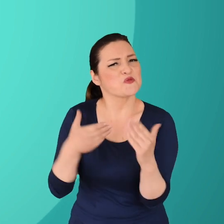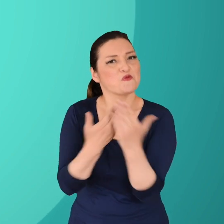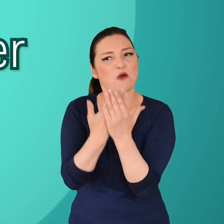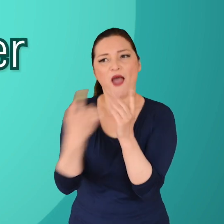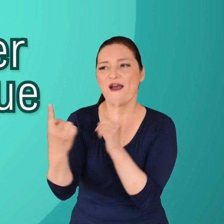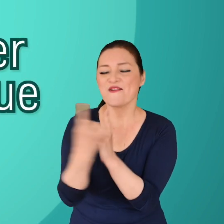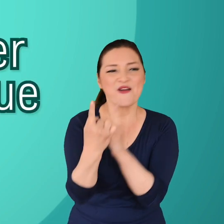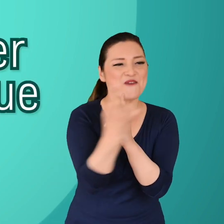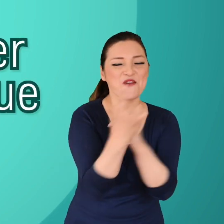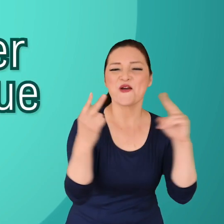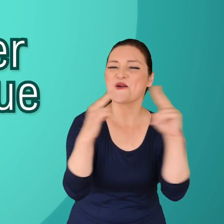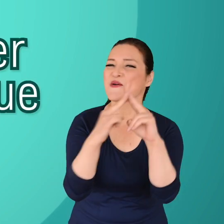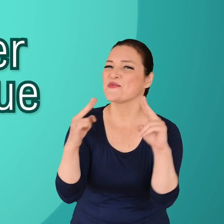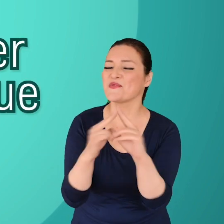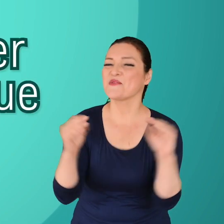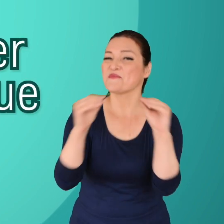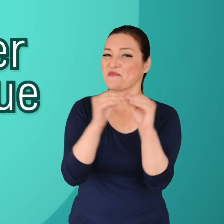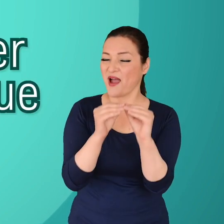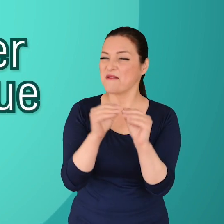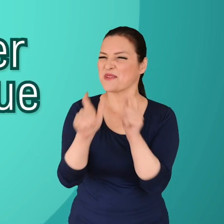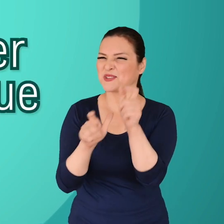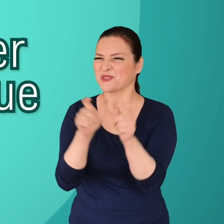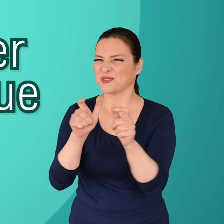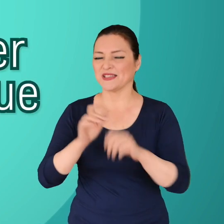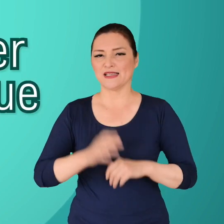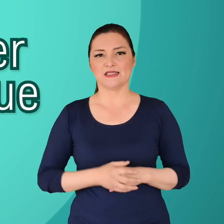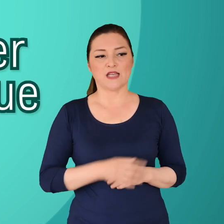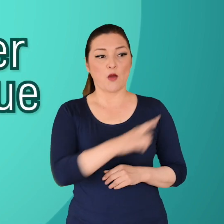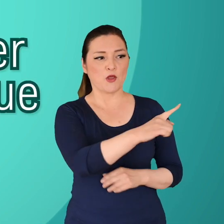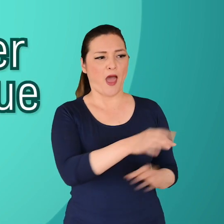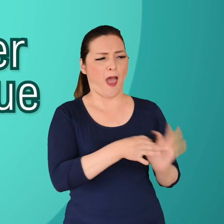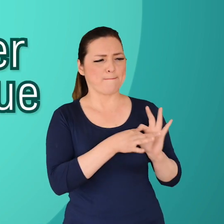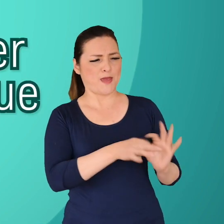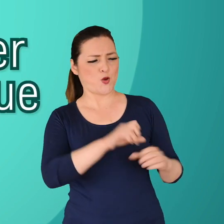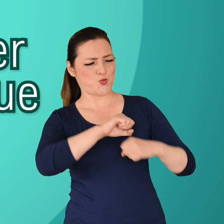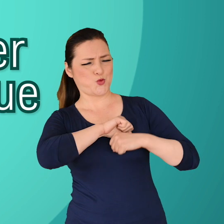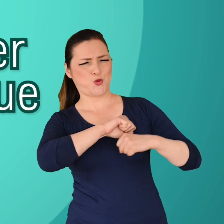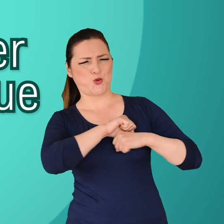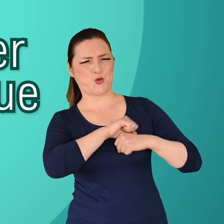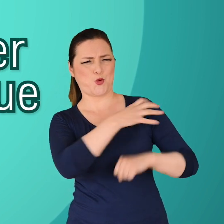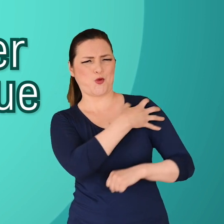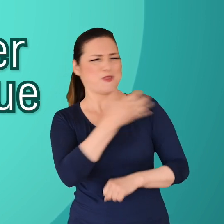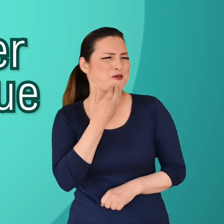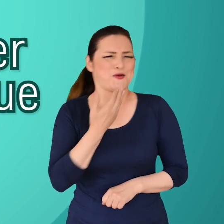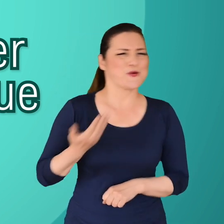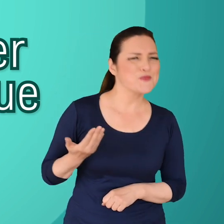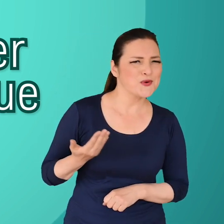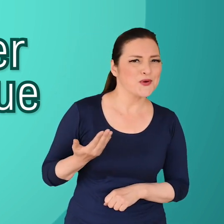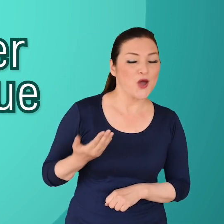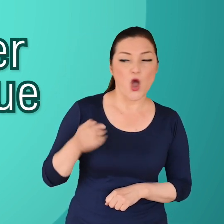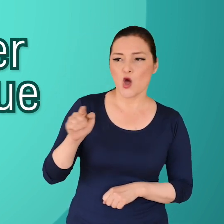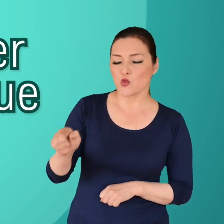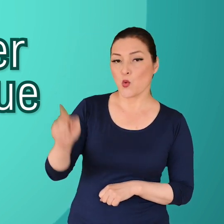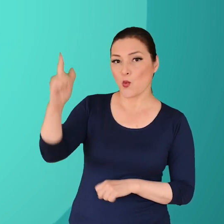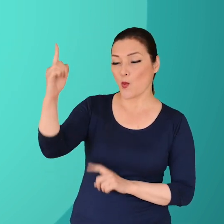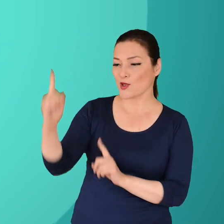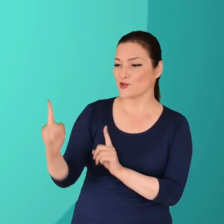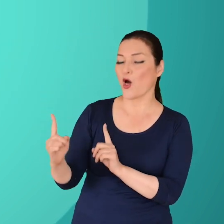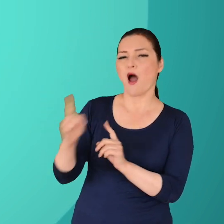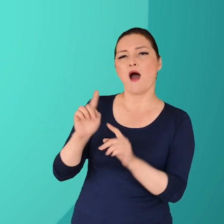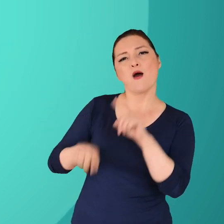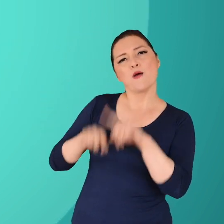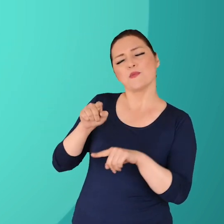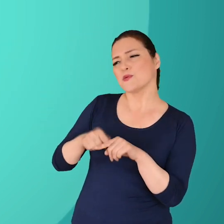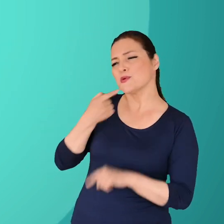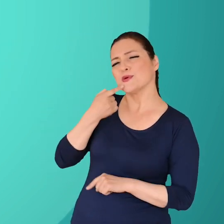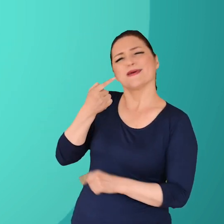¿Qué otras palabras crees que son necesarias para hacer nuevas amistades y hacer más fuertes las que ya tienes? ¿Qué le dirías